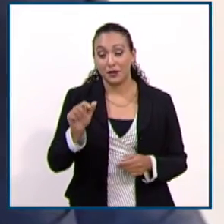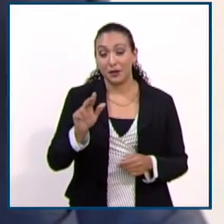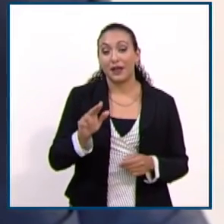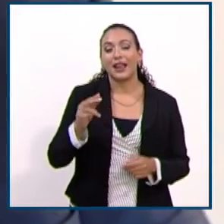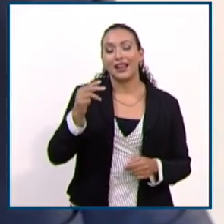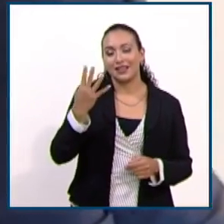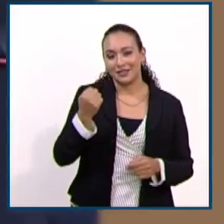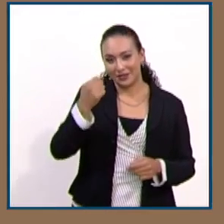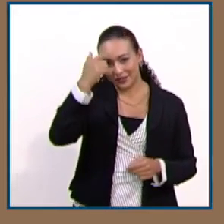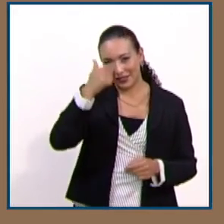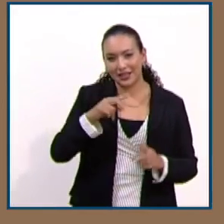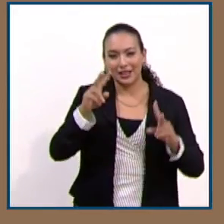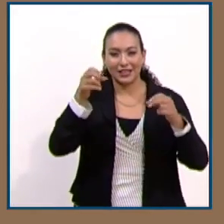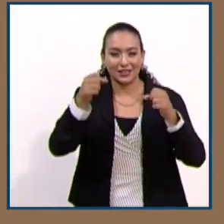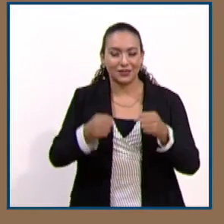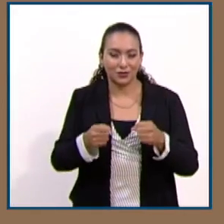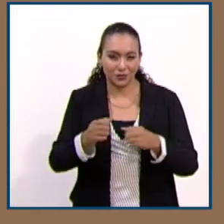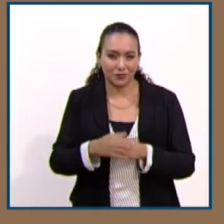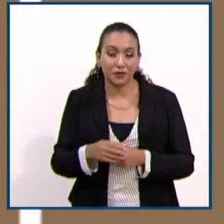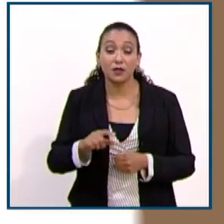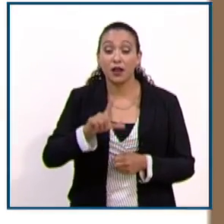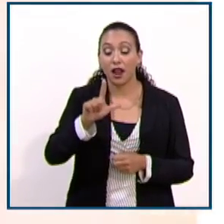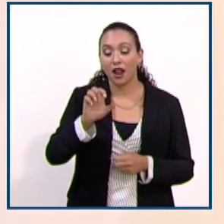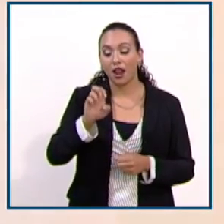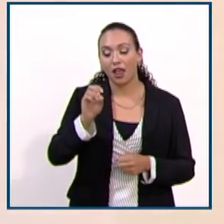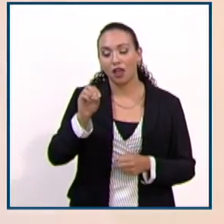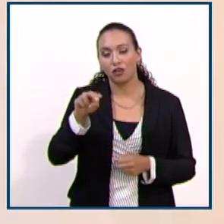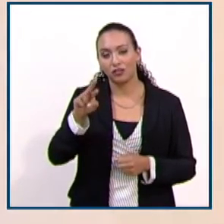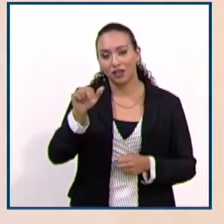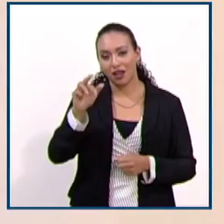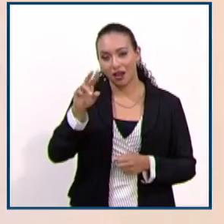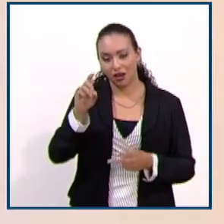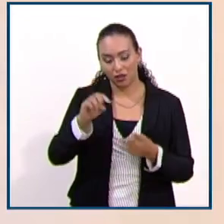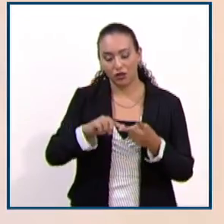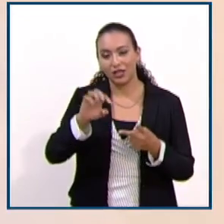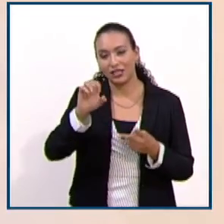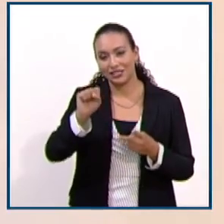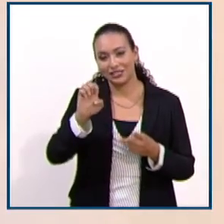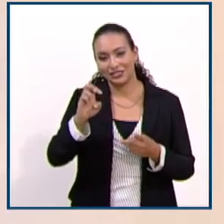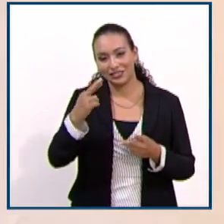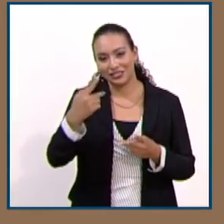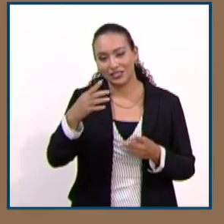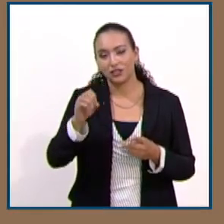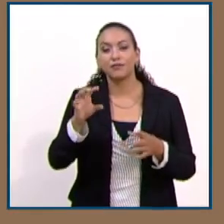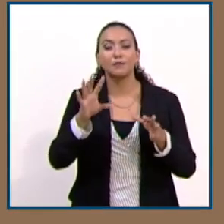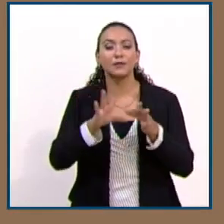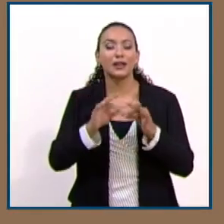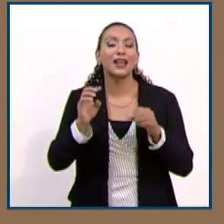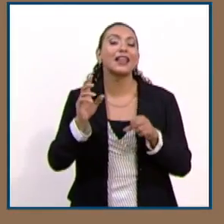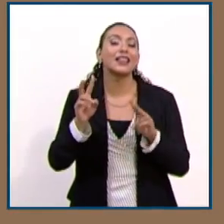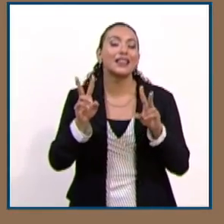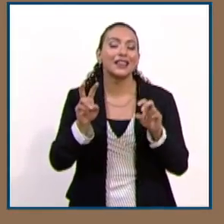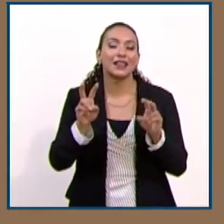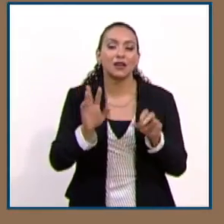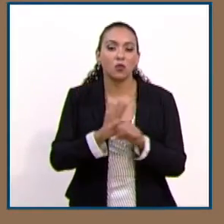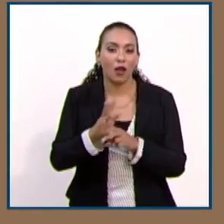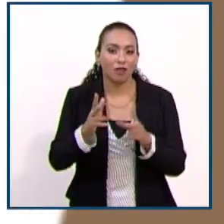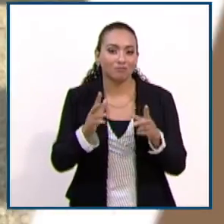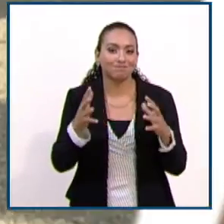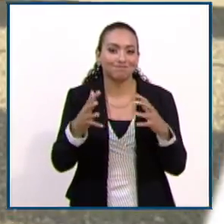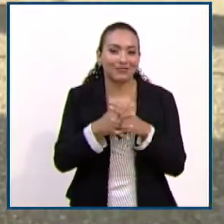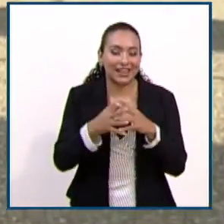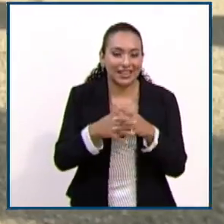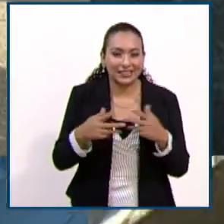sobre Justicia y Seguridad, Leonardo Curcio y Sergio Aguayo desmenuzarán el tema de las guerrillas mexicanas de los años 60